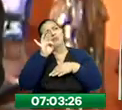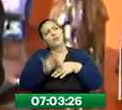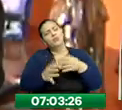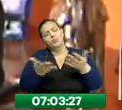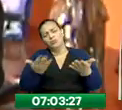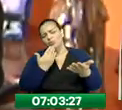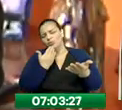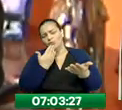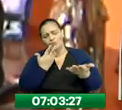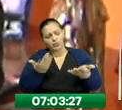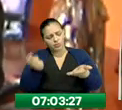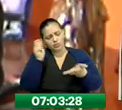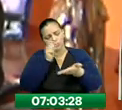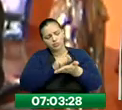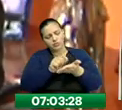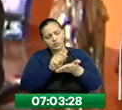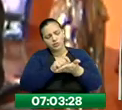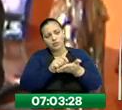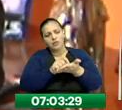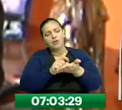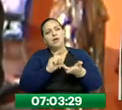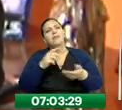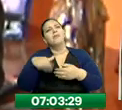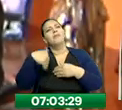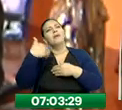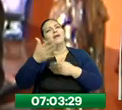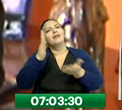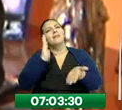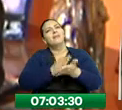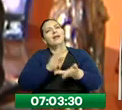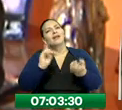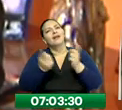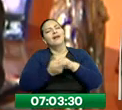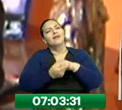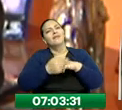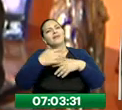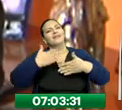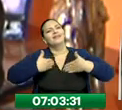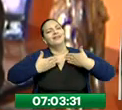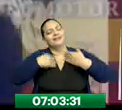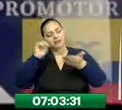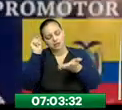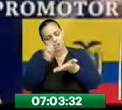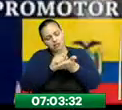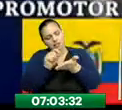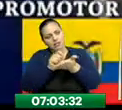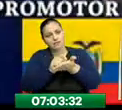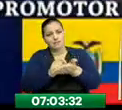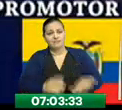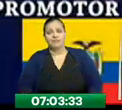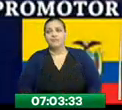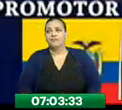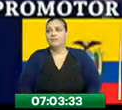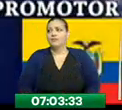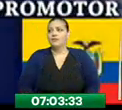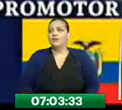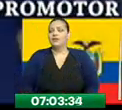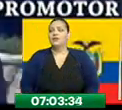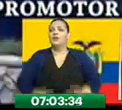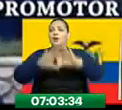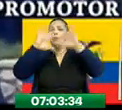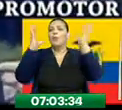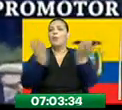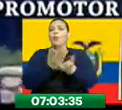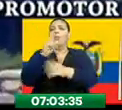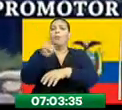creo que nos ha servido de reflexión a todos, saber valorar el tiempo y también a la familia. Los poetas del mundo declaramos